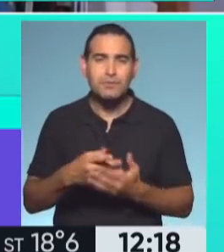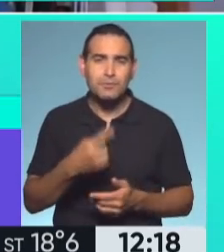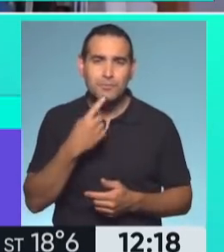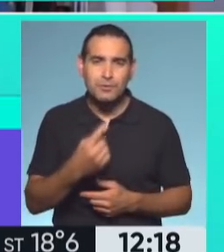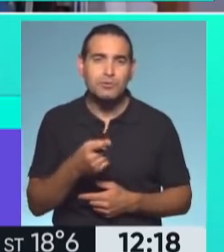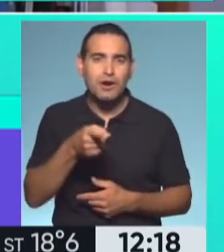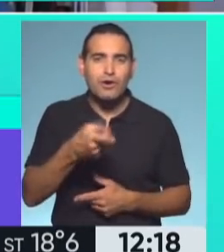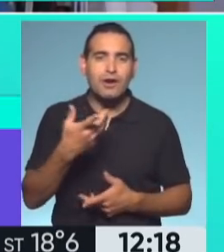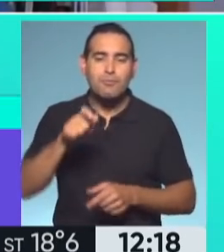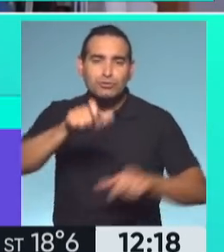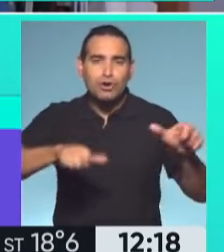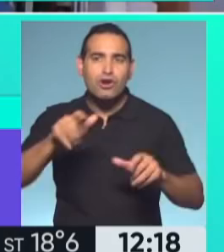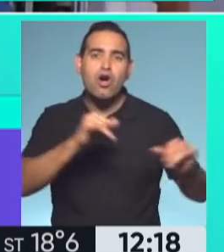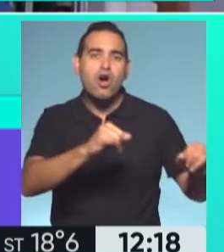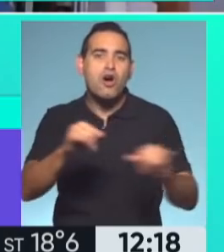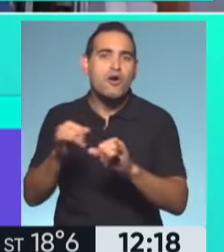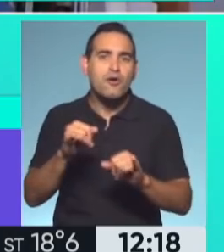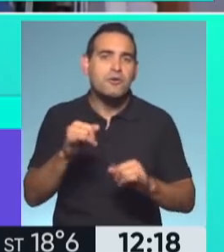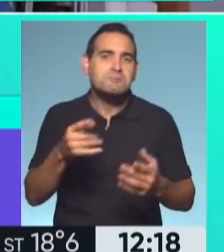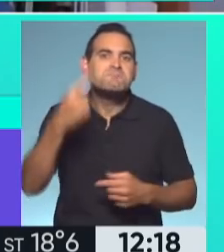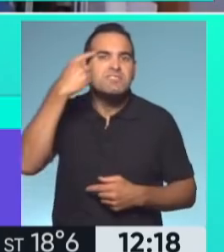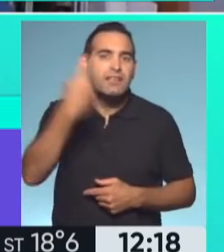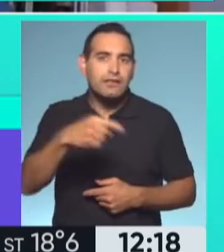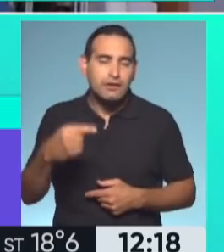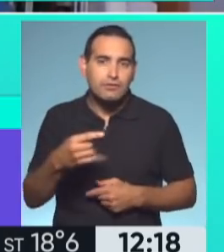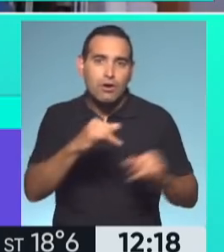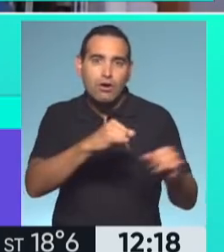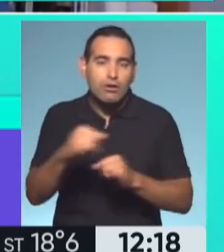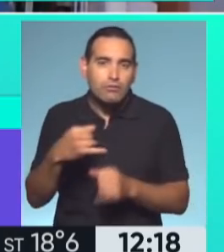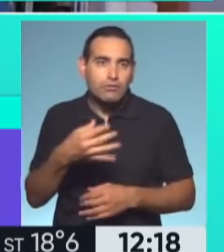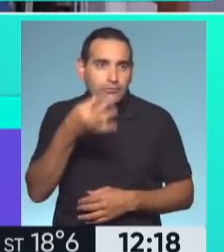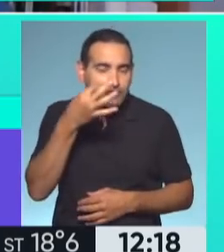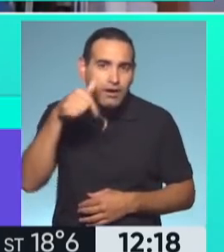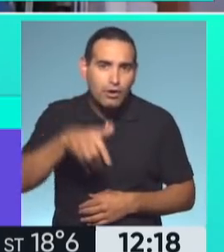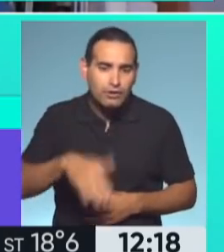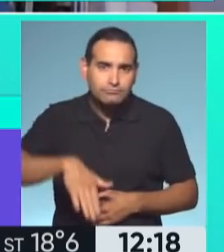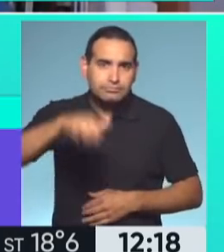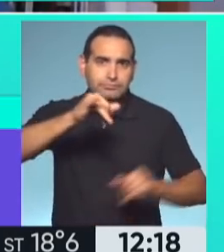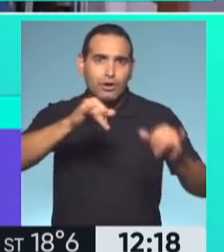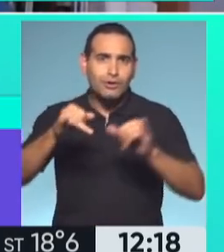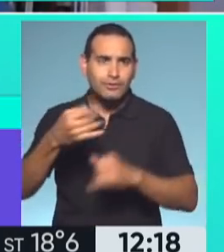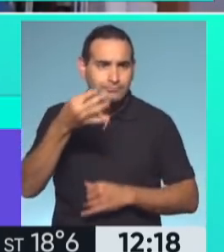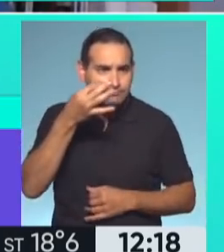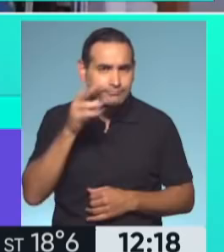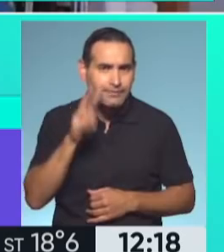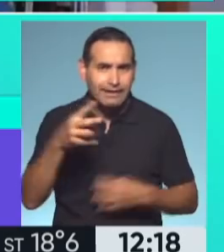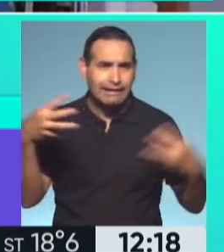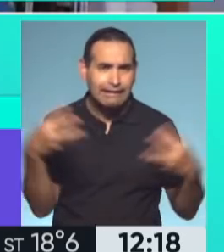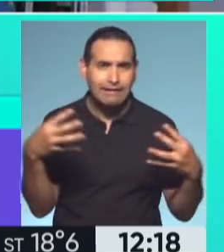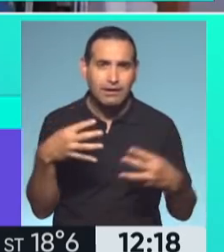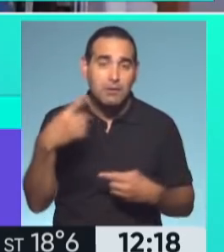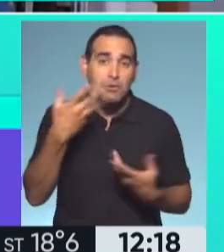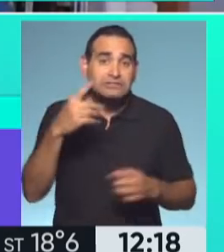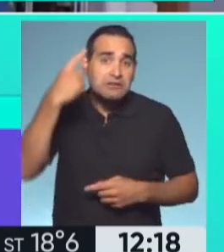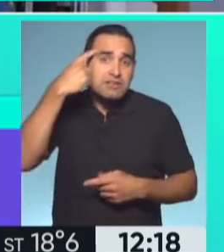conflicto de las nuevas generaciones, de aquellos chicos que han nacido con este conflicto y hoy son adolescentes y seguramente, tal vez me equivoque, tienen otra visión